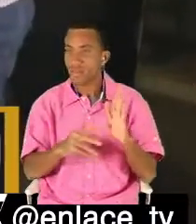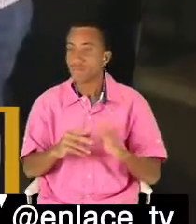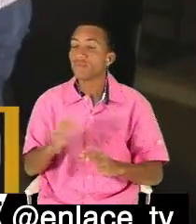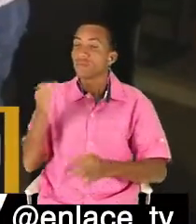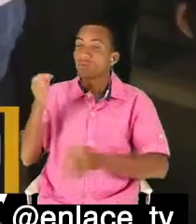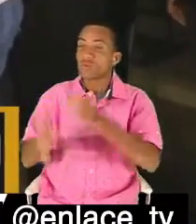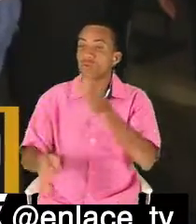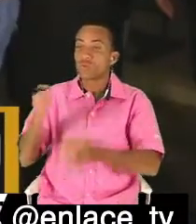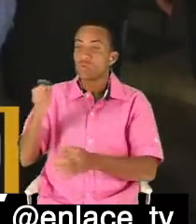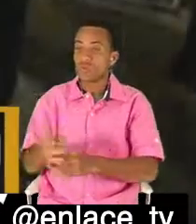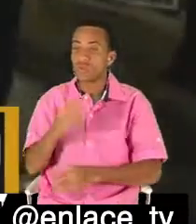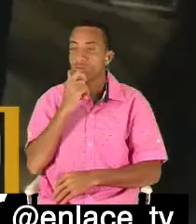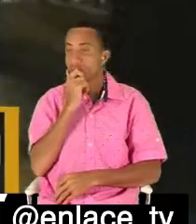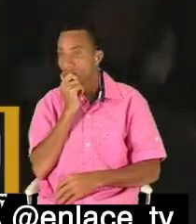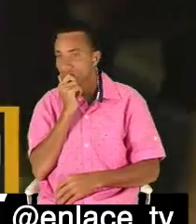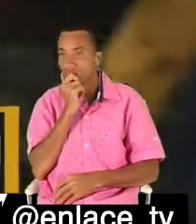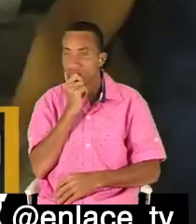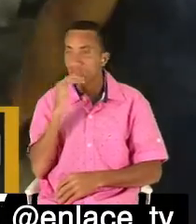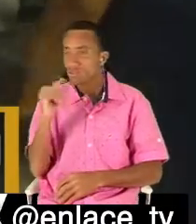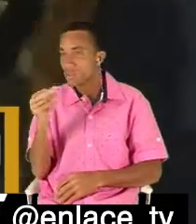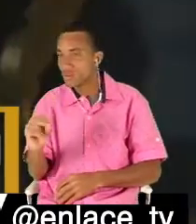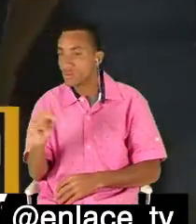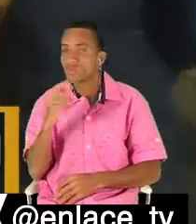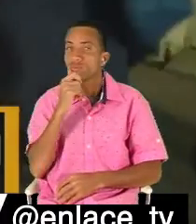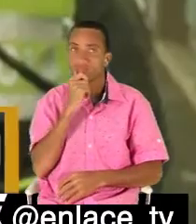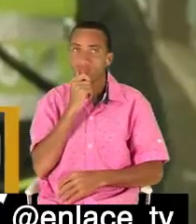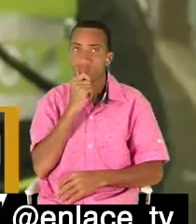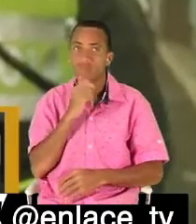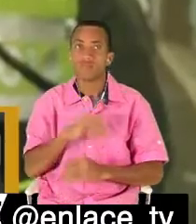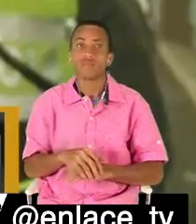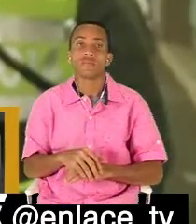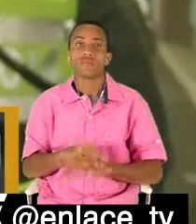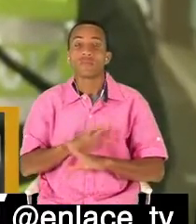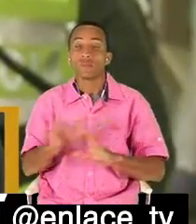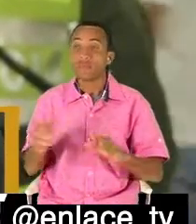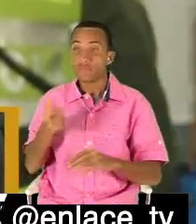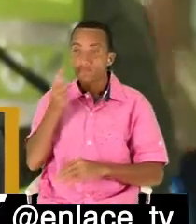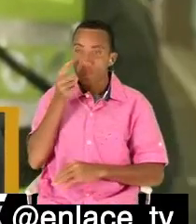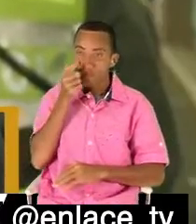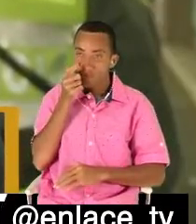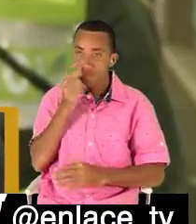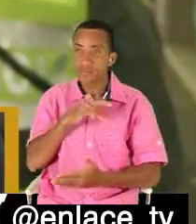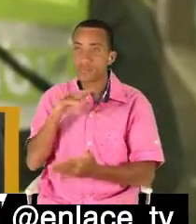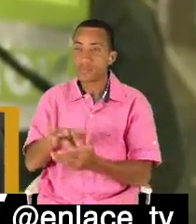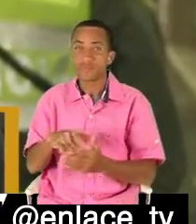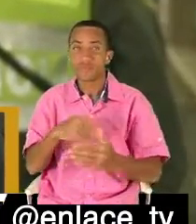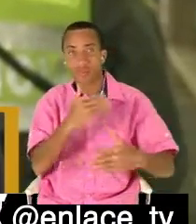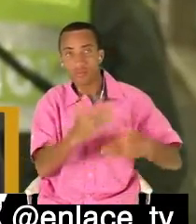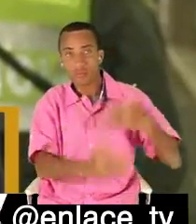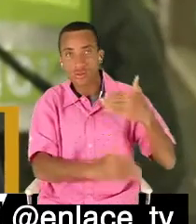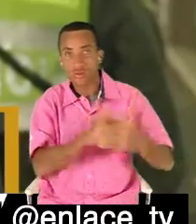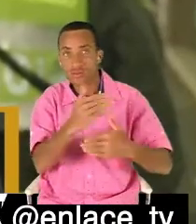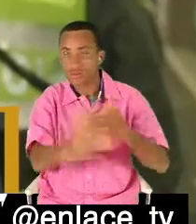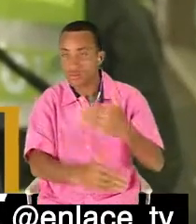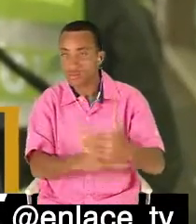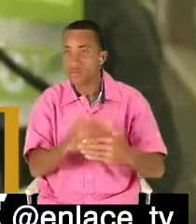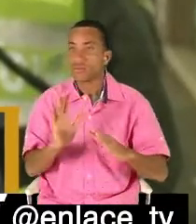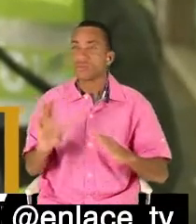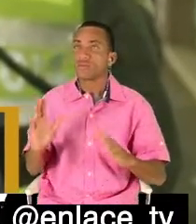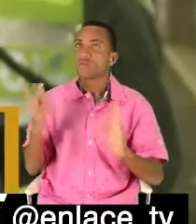Clavijo ratificó si era cierto o no. La inspección ocular se está realizando dentro del proceso de Acción Popular